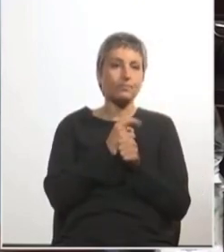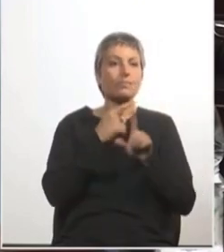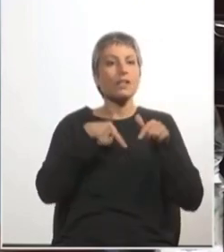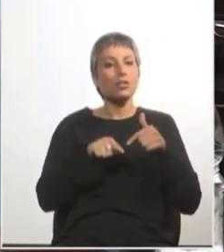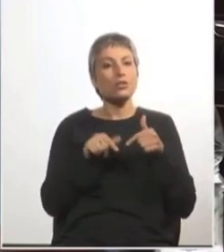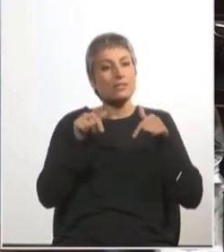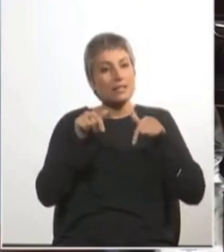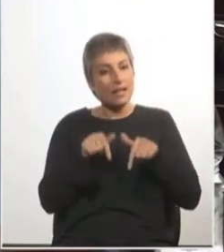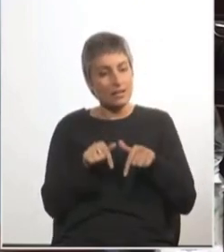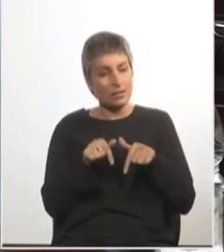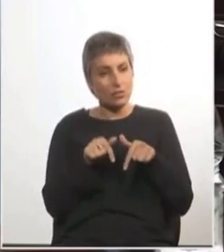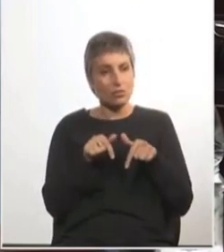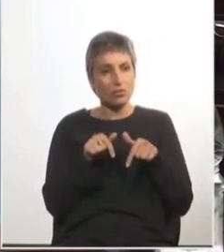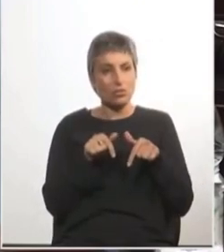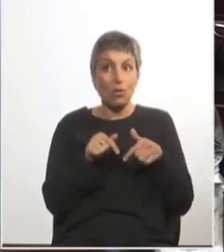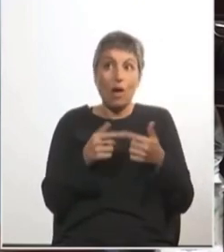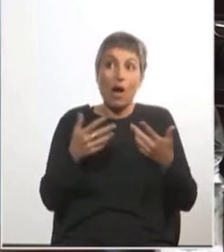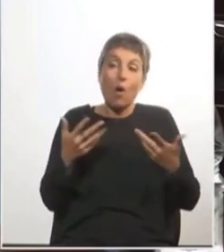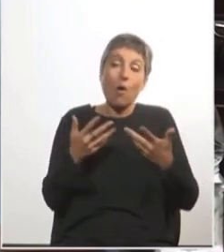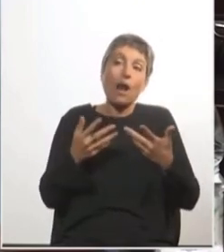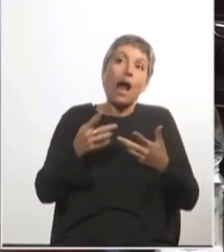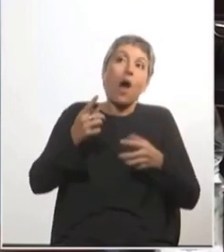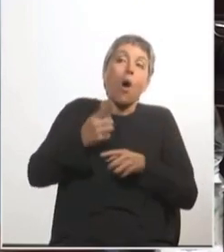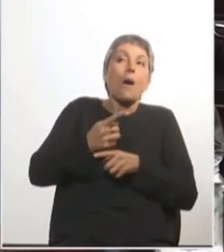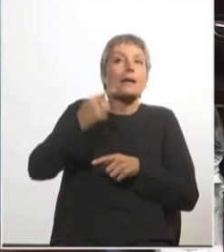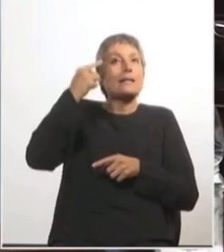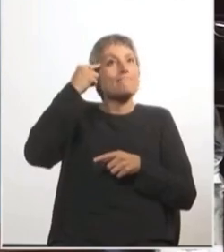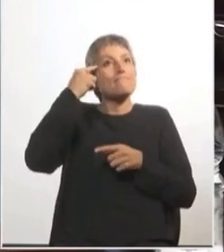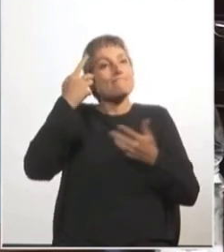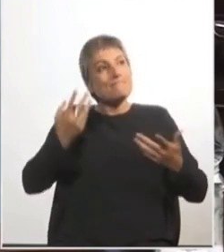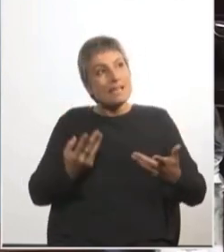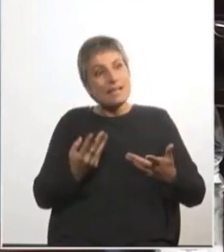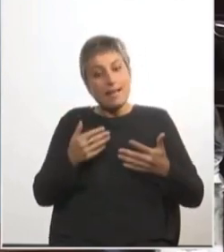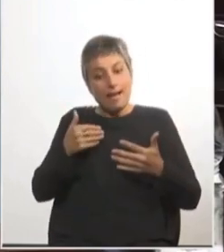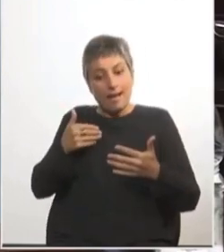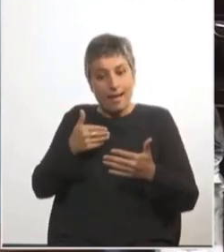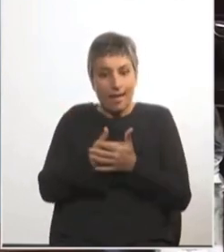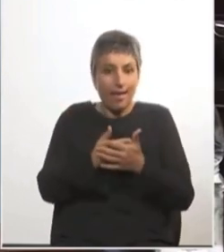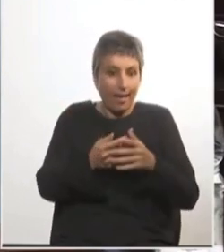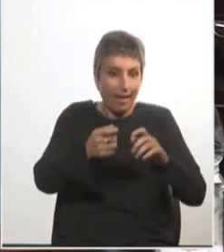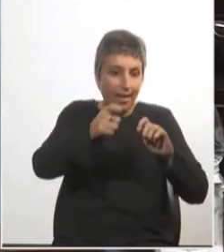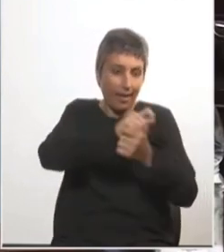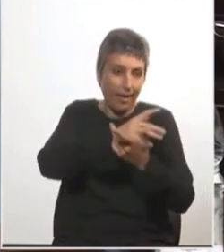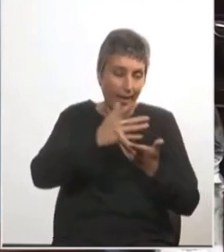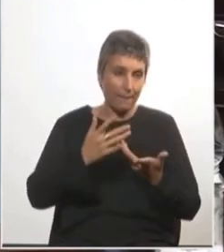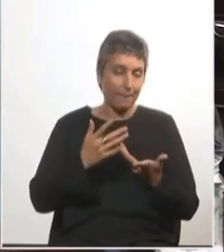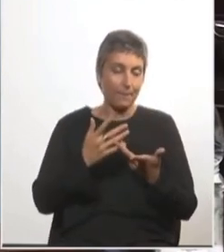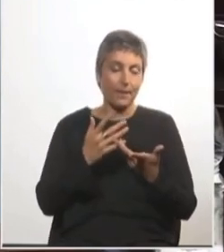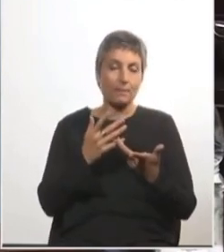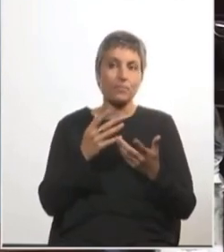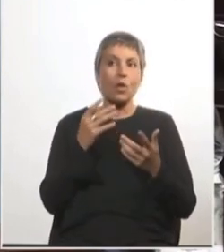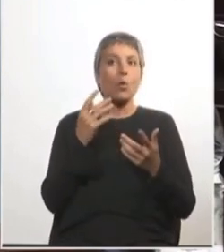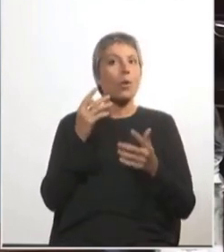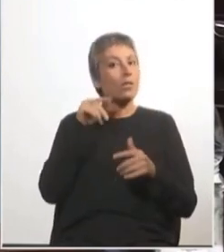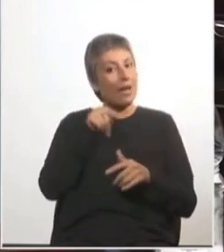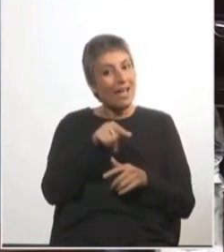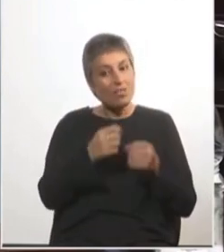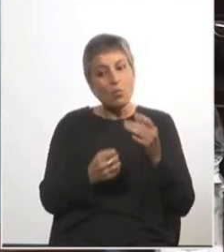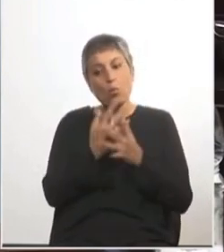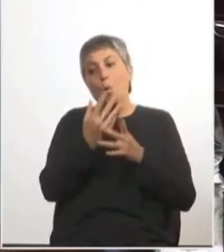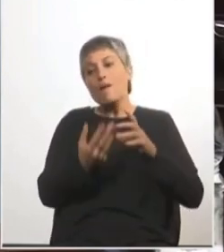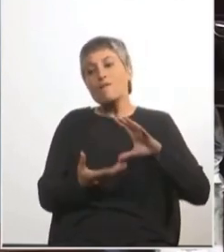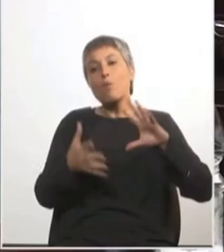eso claramente nos va a obligar a revisar esto en muy poco tiempo, cuando veamos que este nuevo mundo